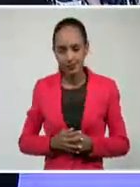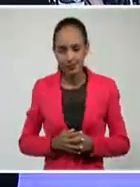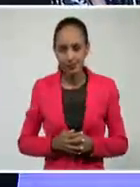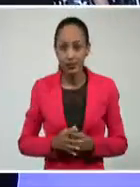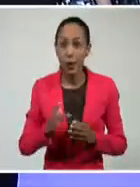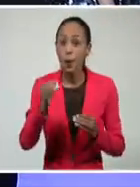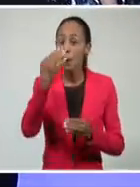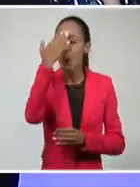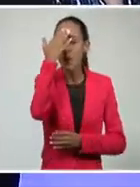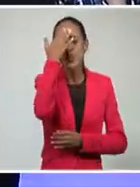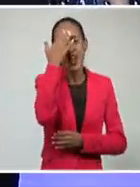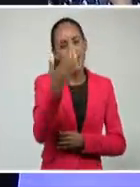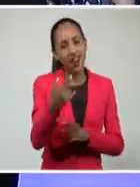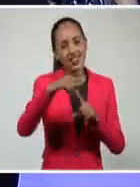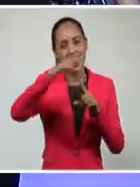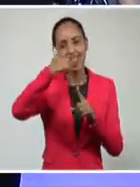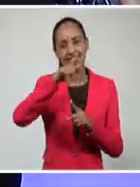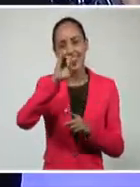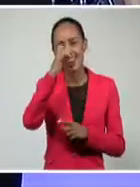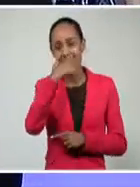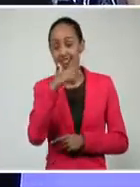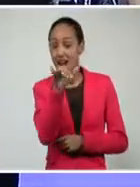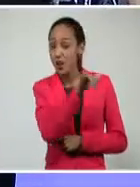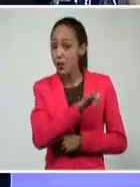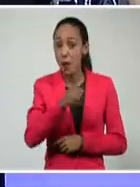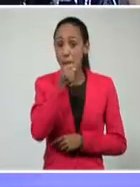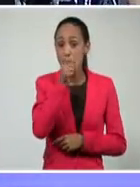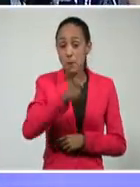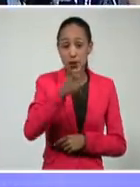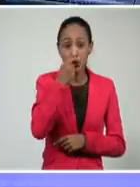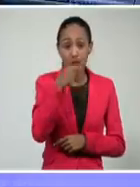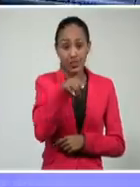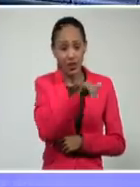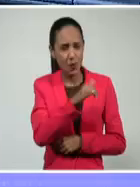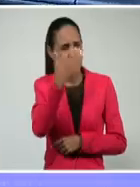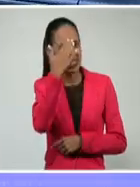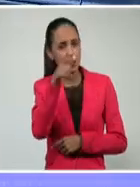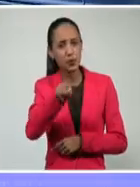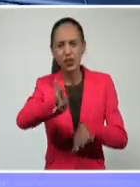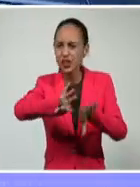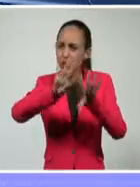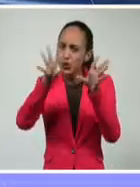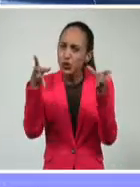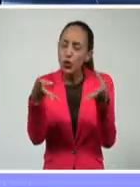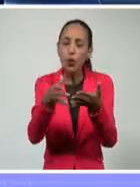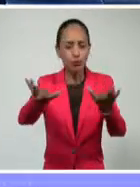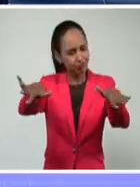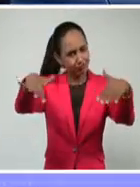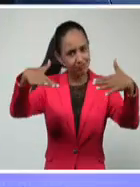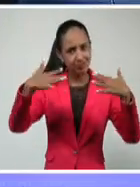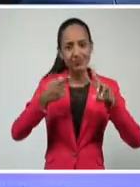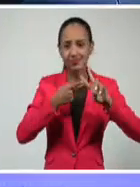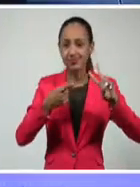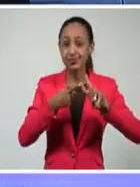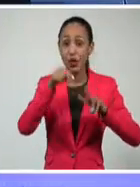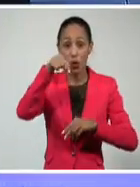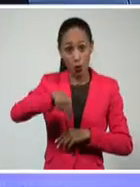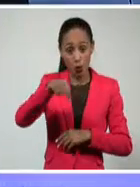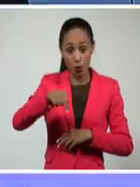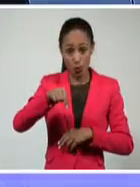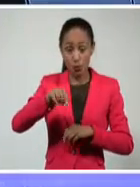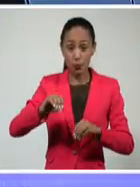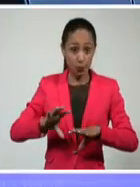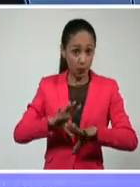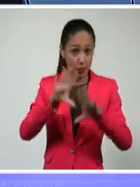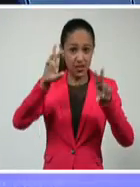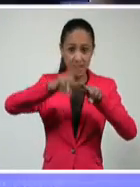Muchísimas gracias, Talía. Rodovaldo, también el saludo para ti y para toda la teleaudiencia. Lo vivido esta mañana en La Habana, a lo